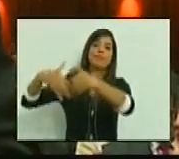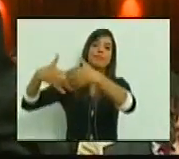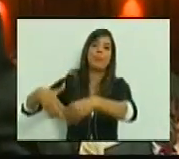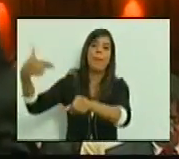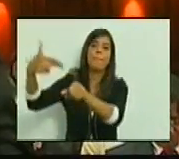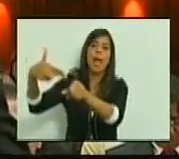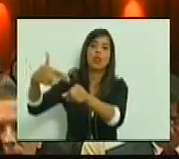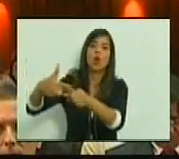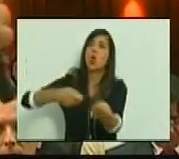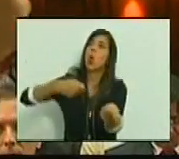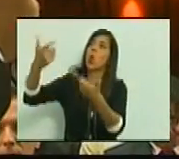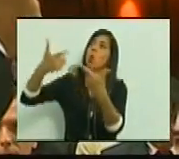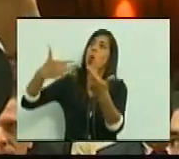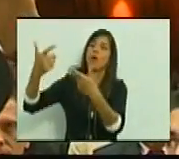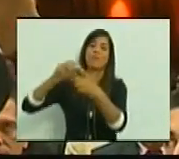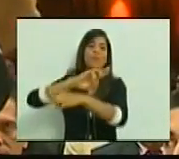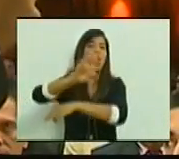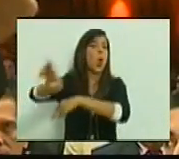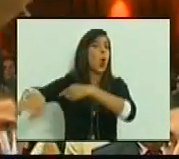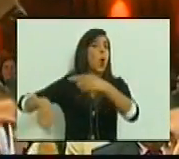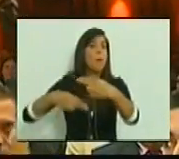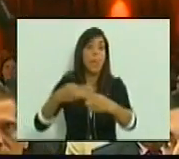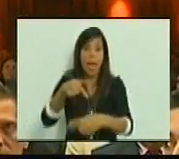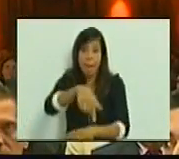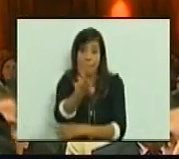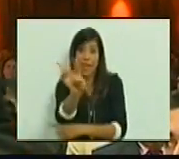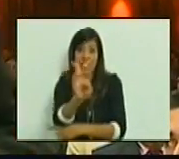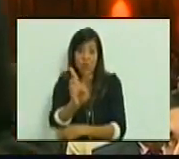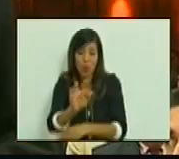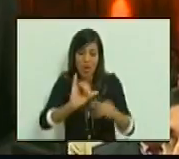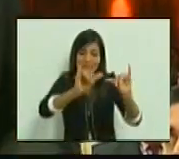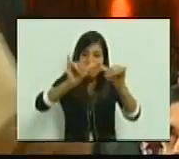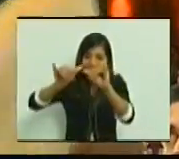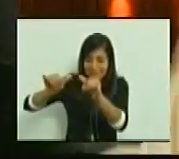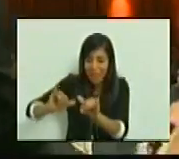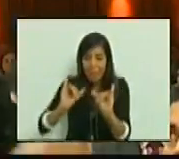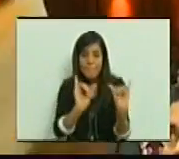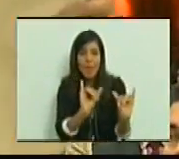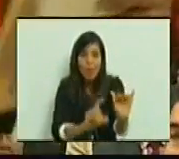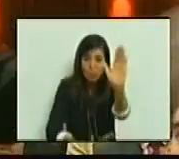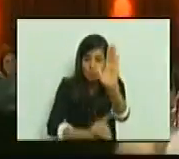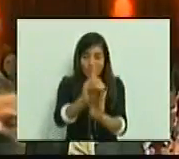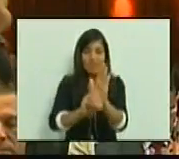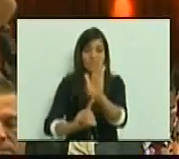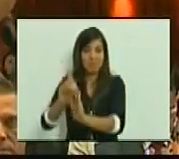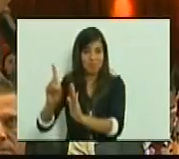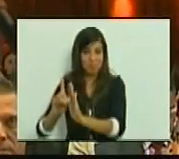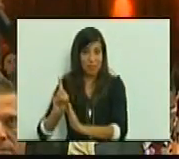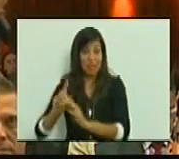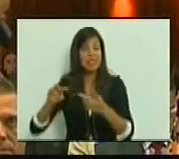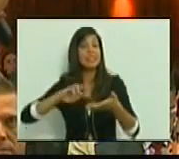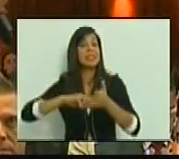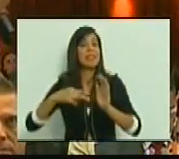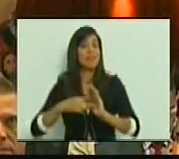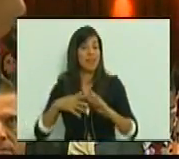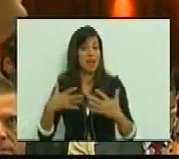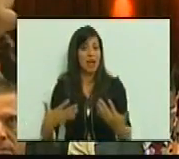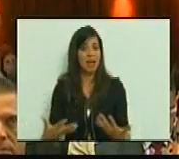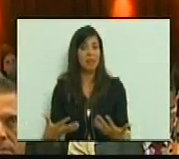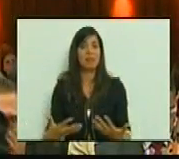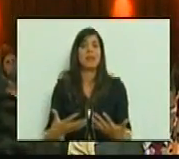modelo postrentista o postpetrolero pasa por la creación, el fortalecimiento de las